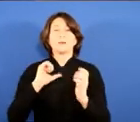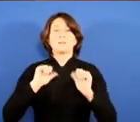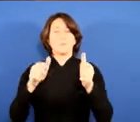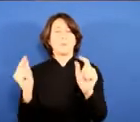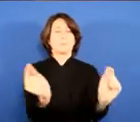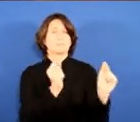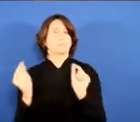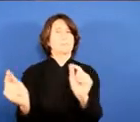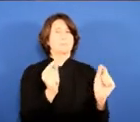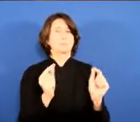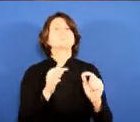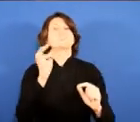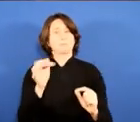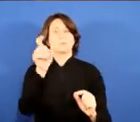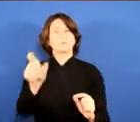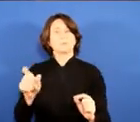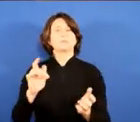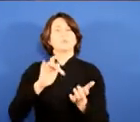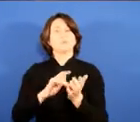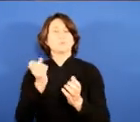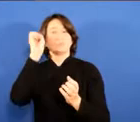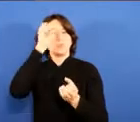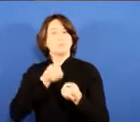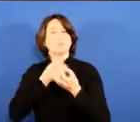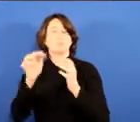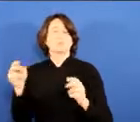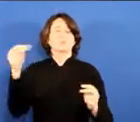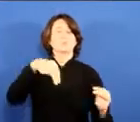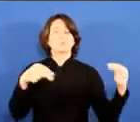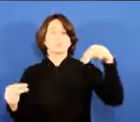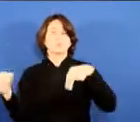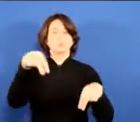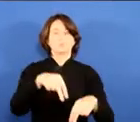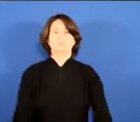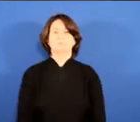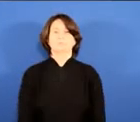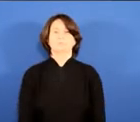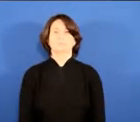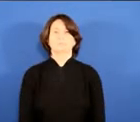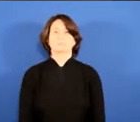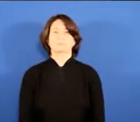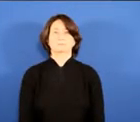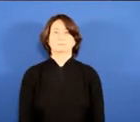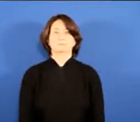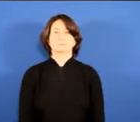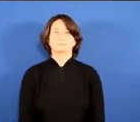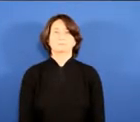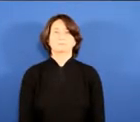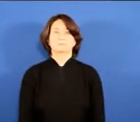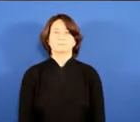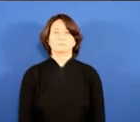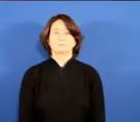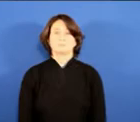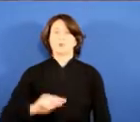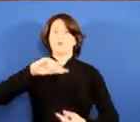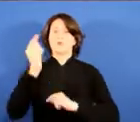La primera de las comisiones se ha centrado en los presupuestos de toda la institución, según el proyecto aprobado el pasado 15 de noviembre en